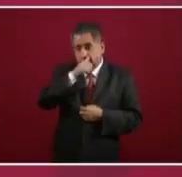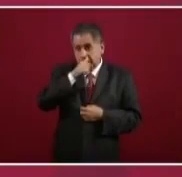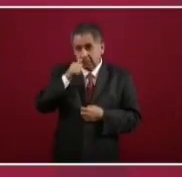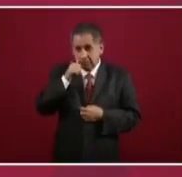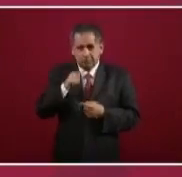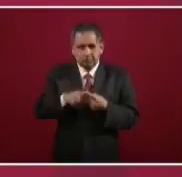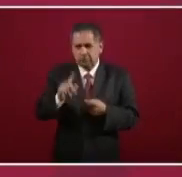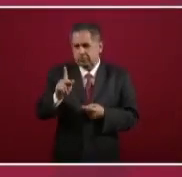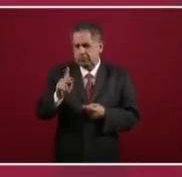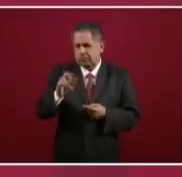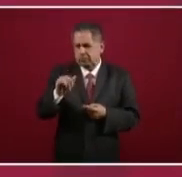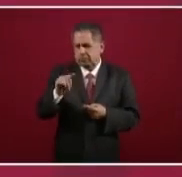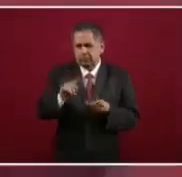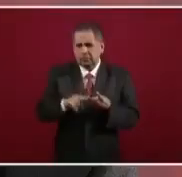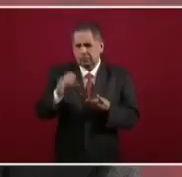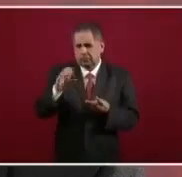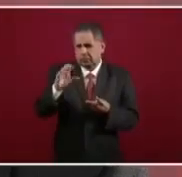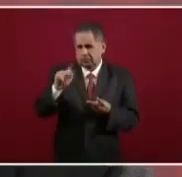ocampo